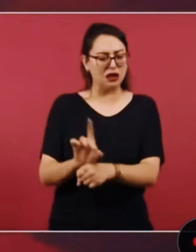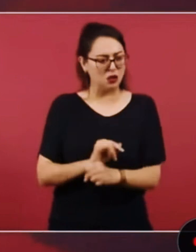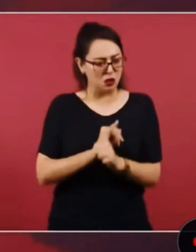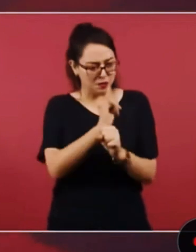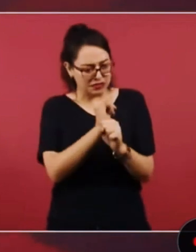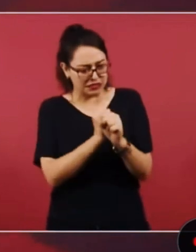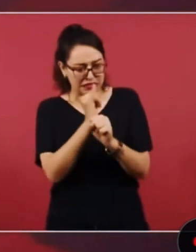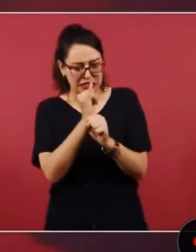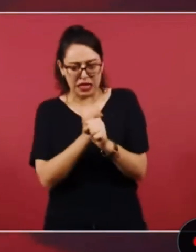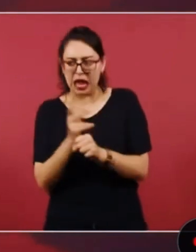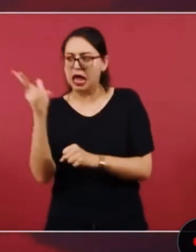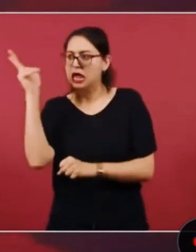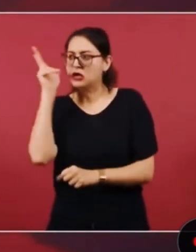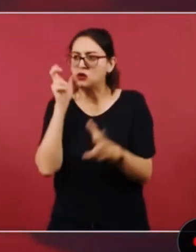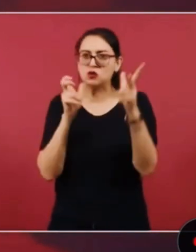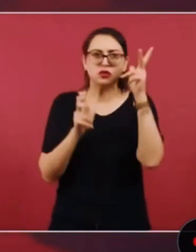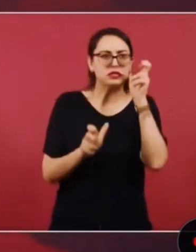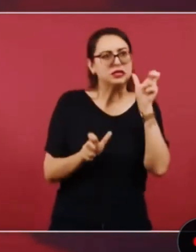y